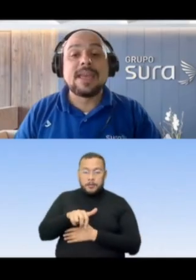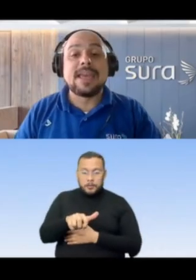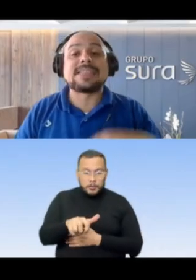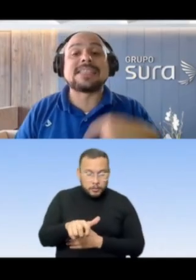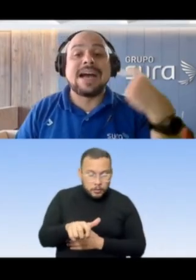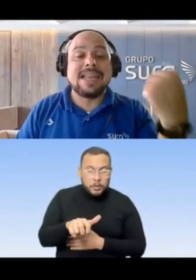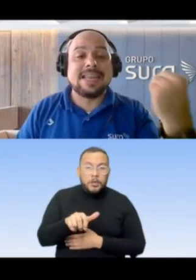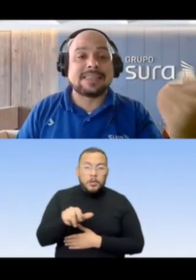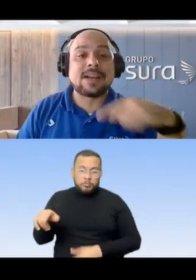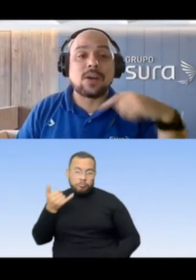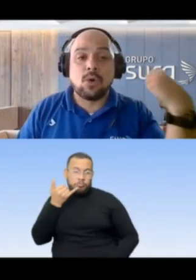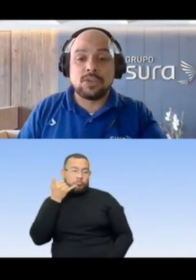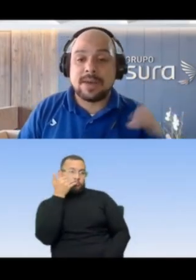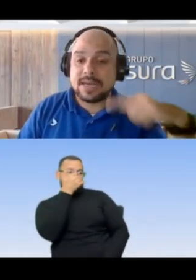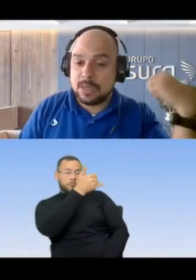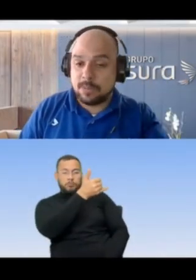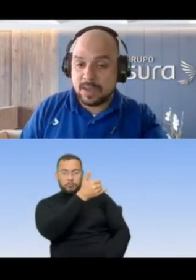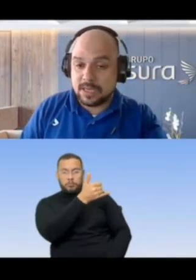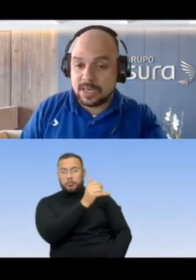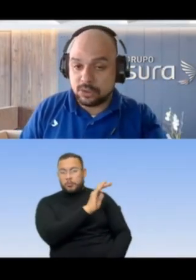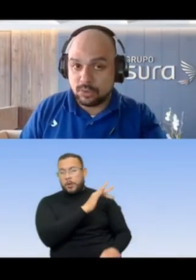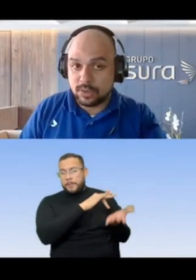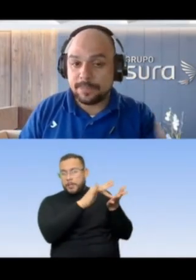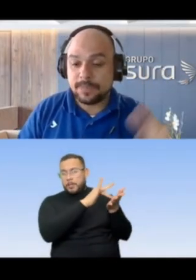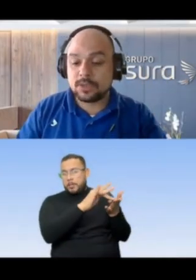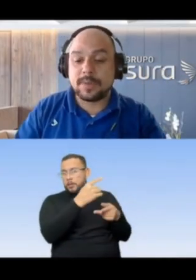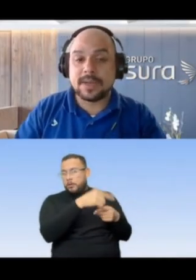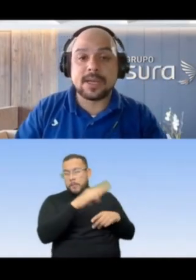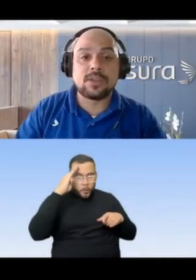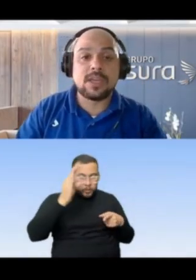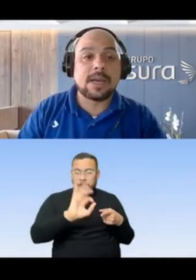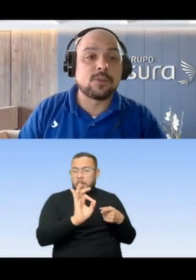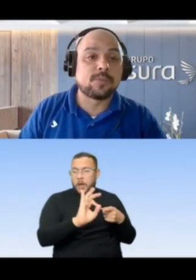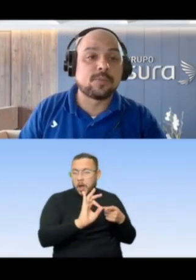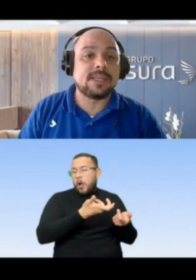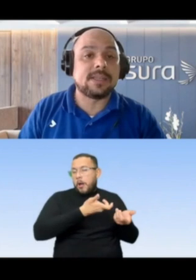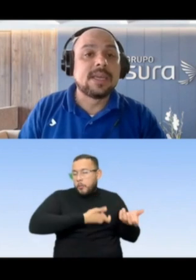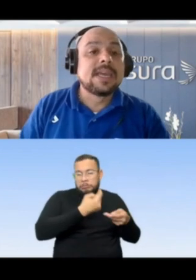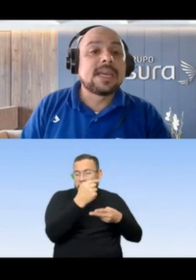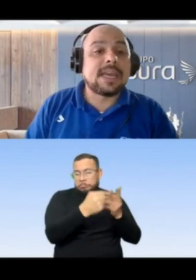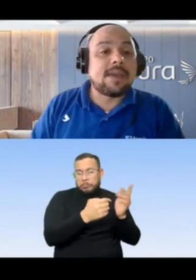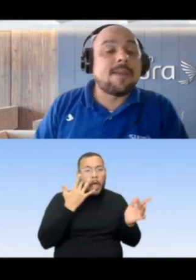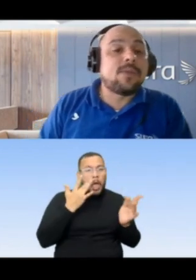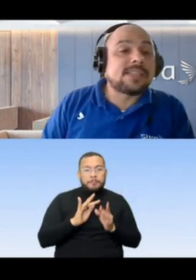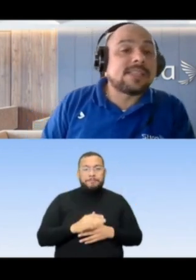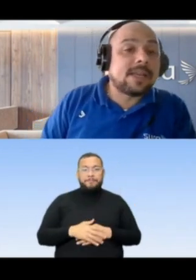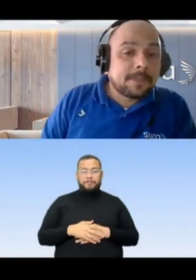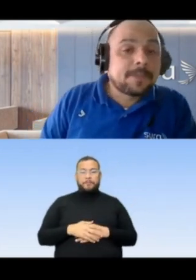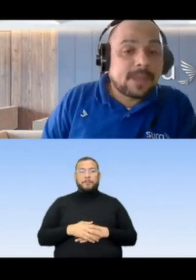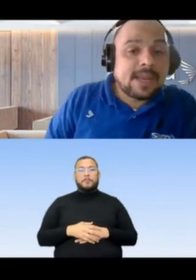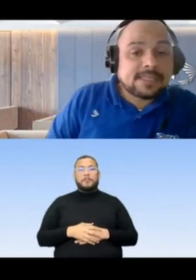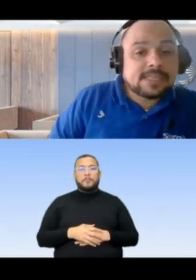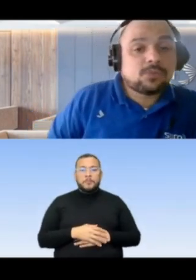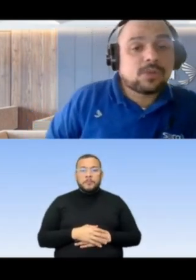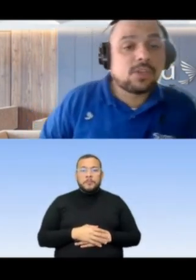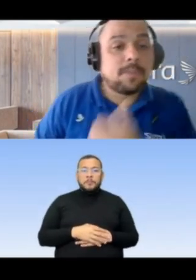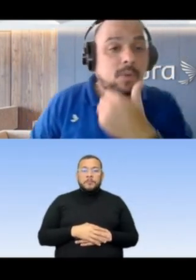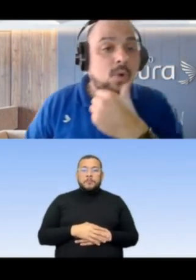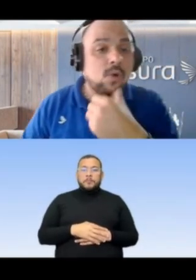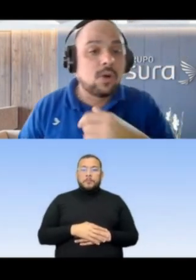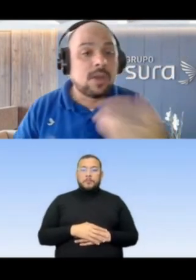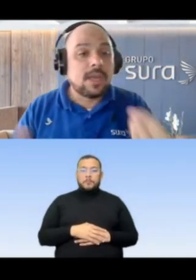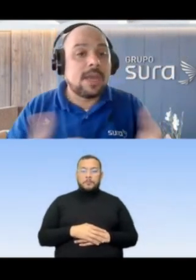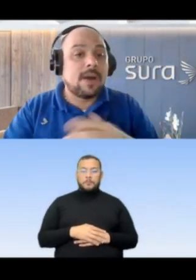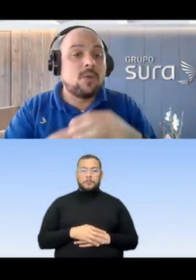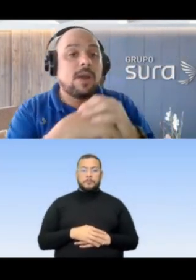socorrer también es alertar o llamar y pedir ayuda. Listo, para que lo tengamos presente. ¿Qué debemos de hacer en esta